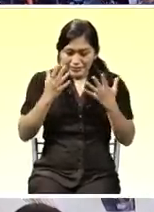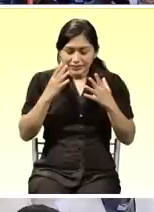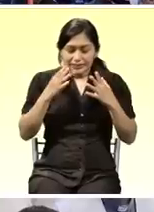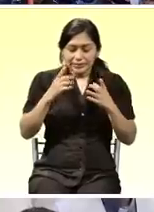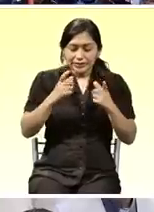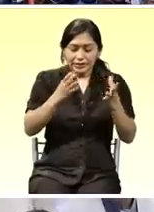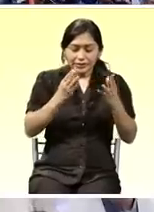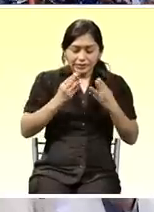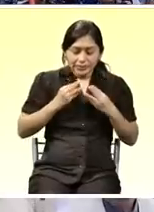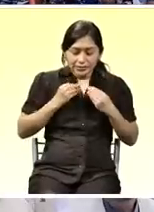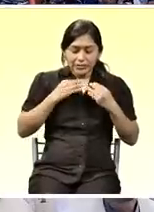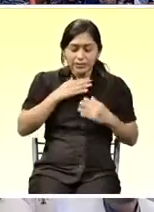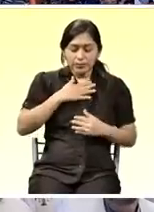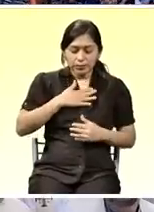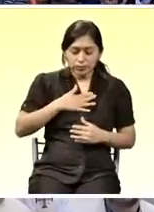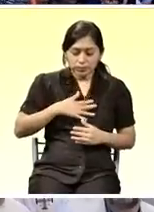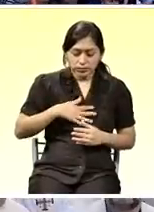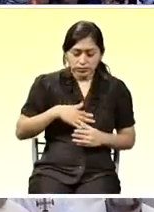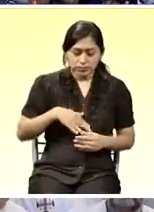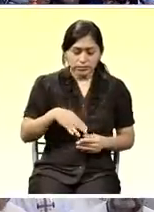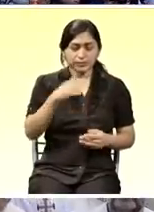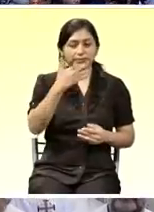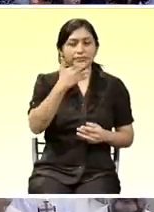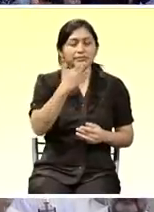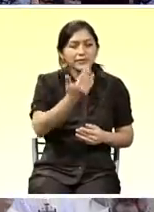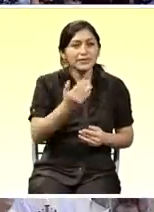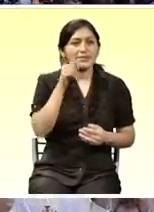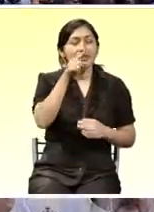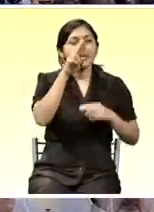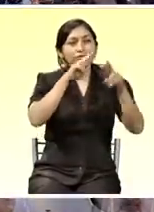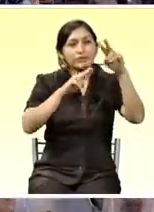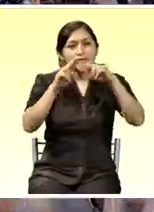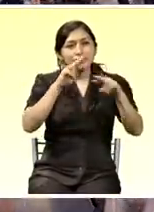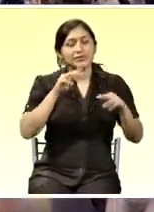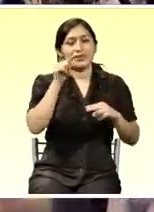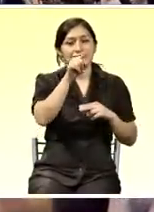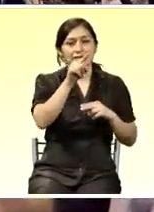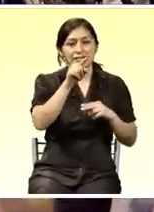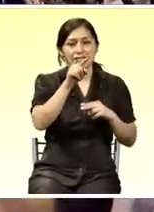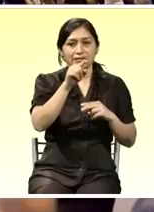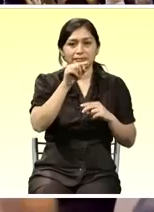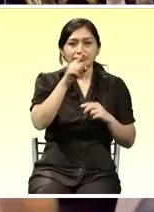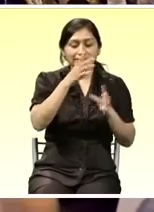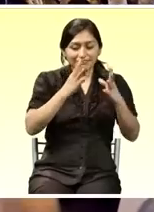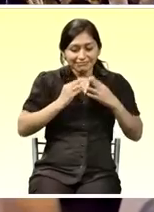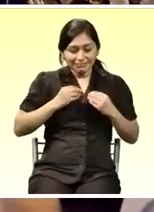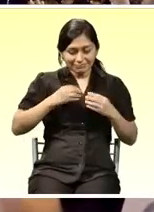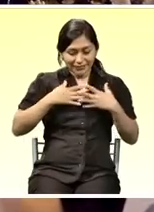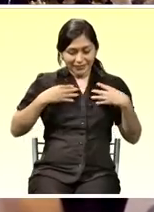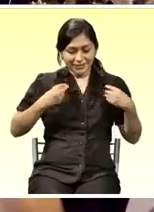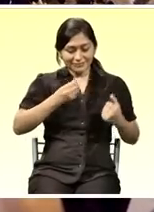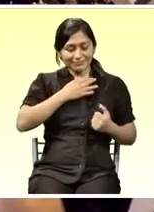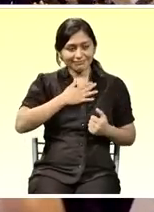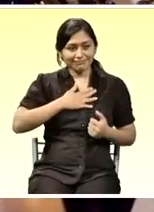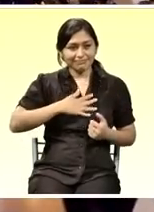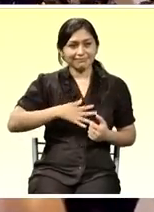pueda corresponder agradecido, buscándote solo a ti, descanso de mi alma y